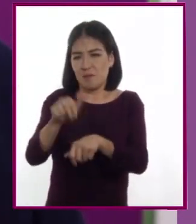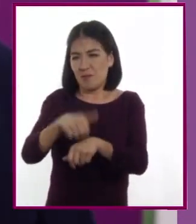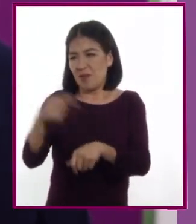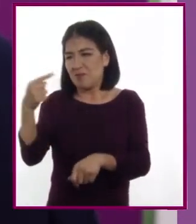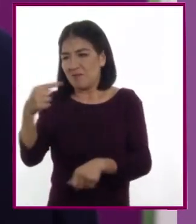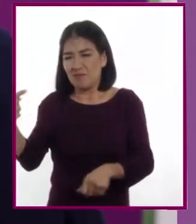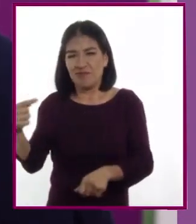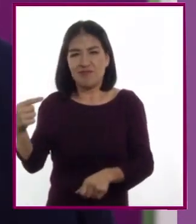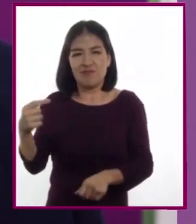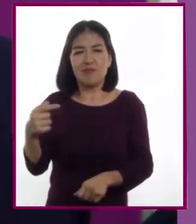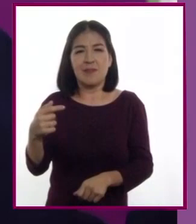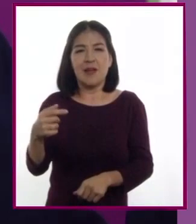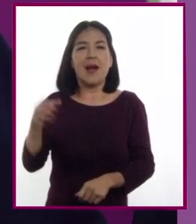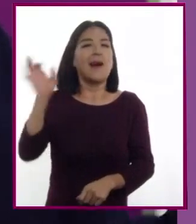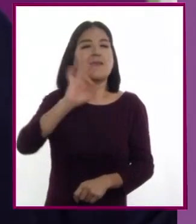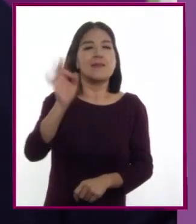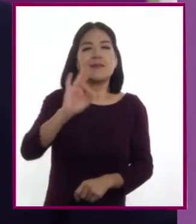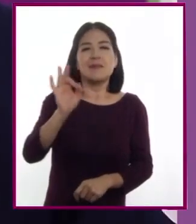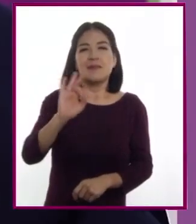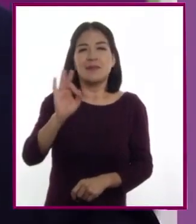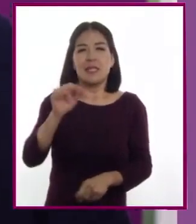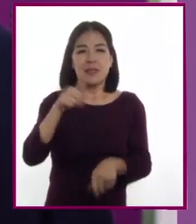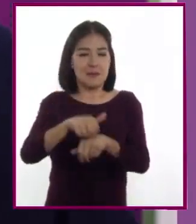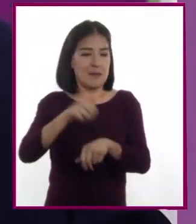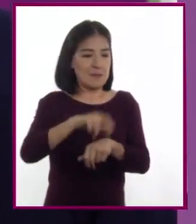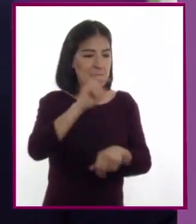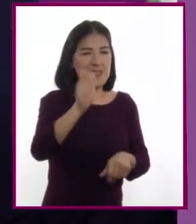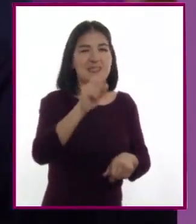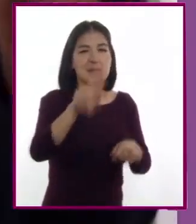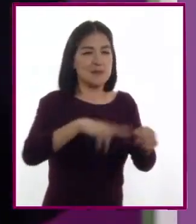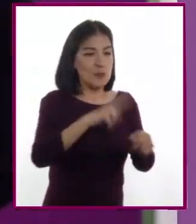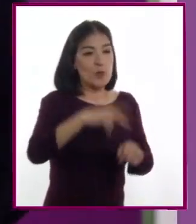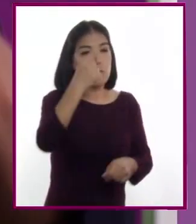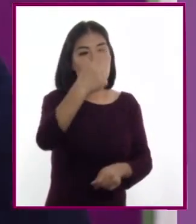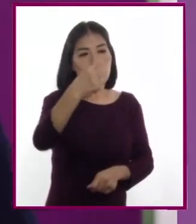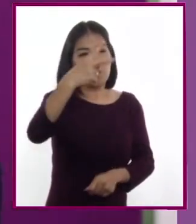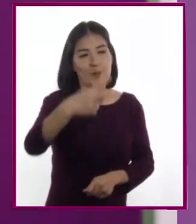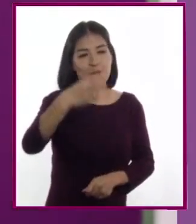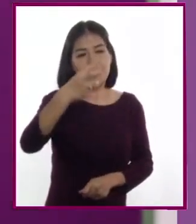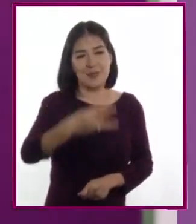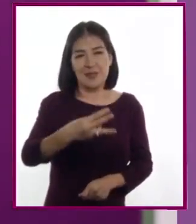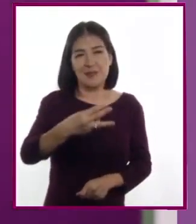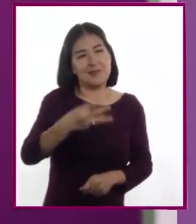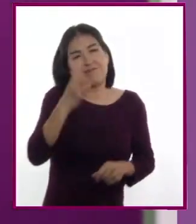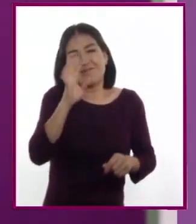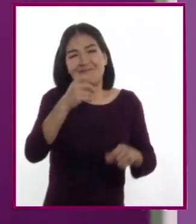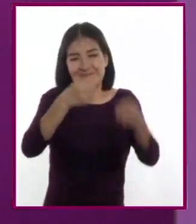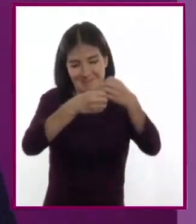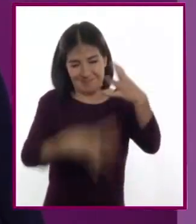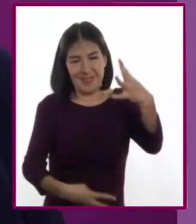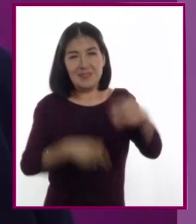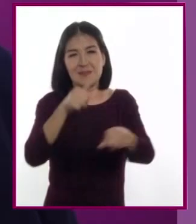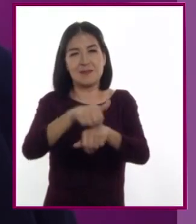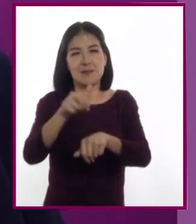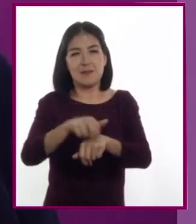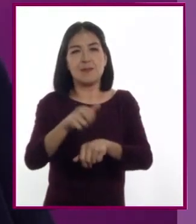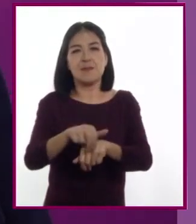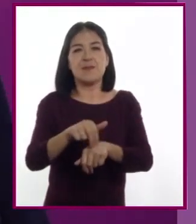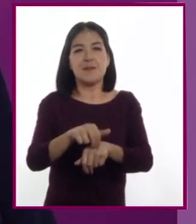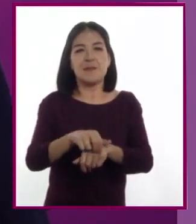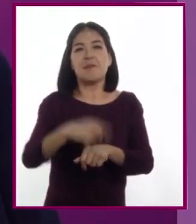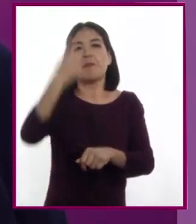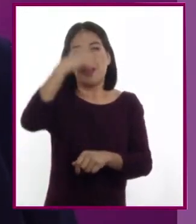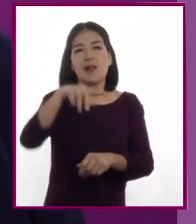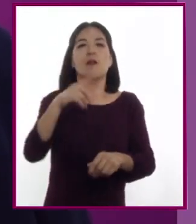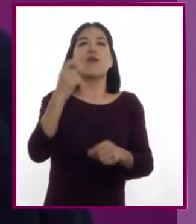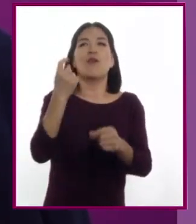negativos? A lo mejor los números naturales que son 1, 2, 3, etcétera, esos los usamos para